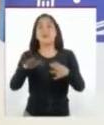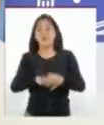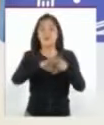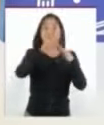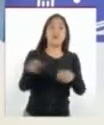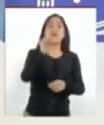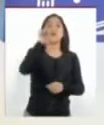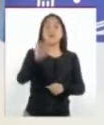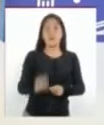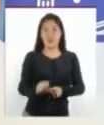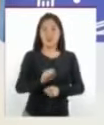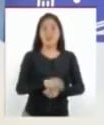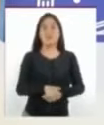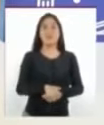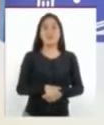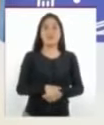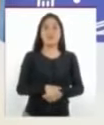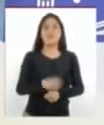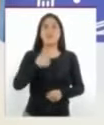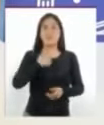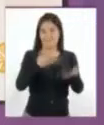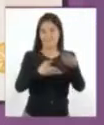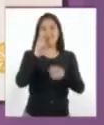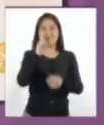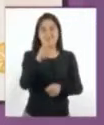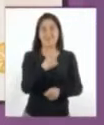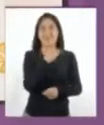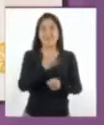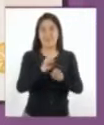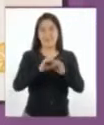sur. Les comparto algunos datos.